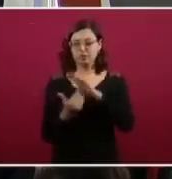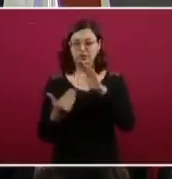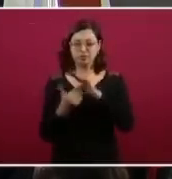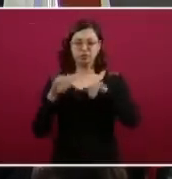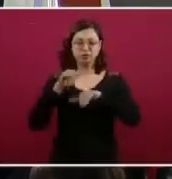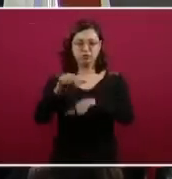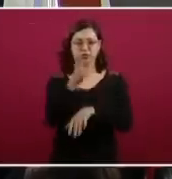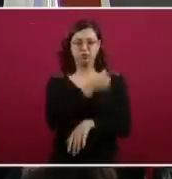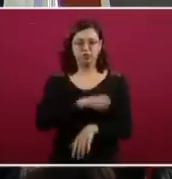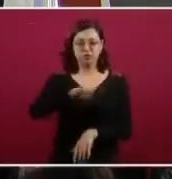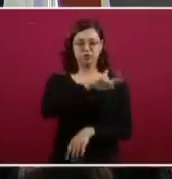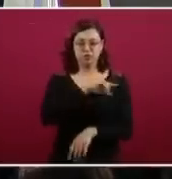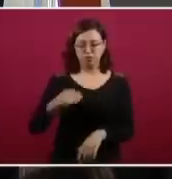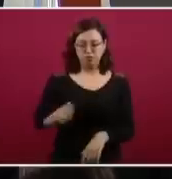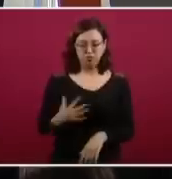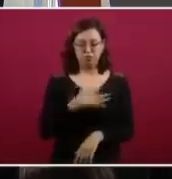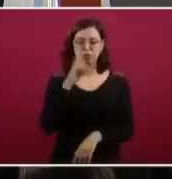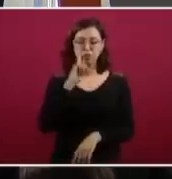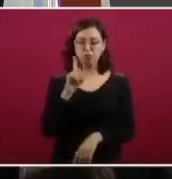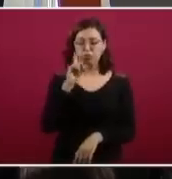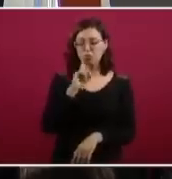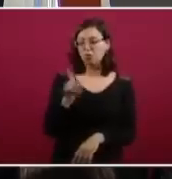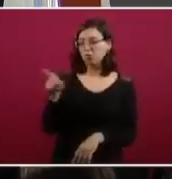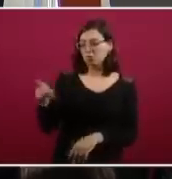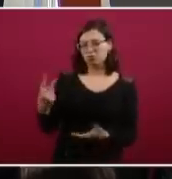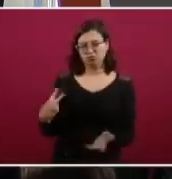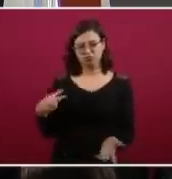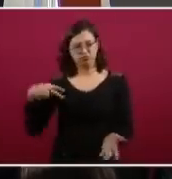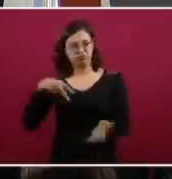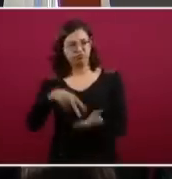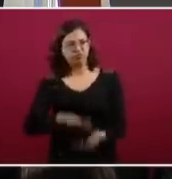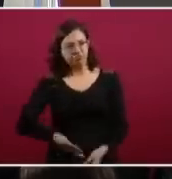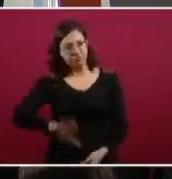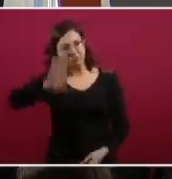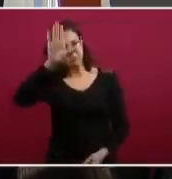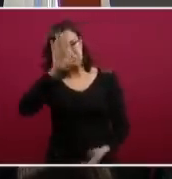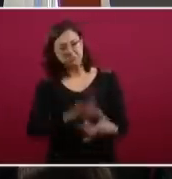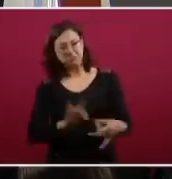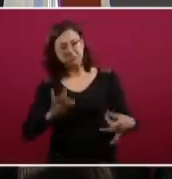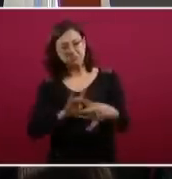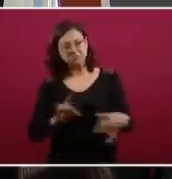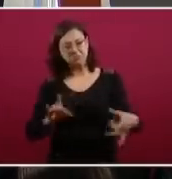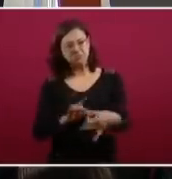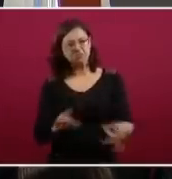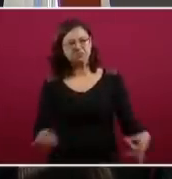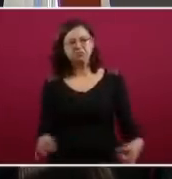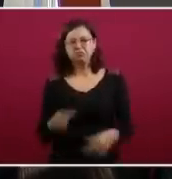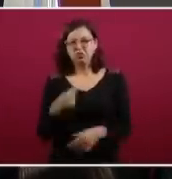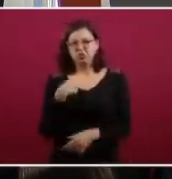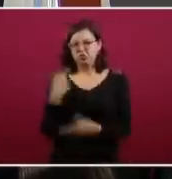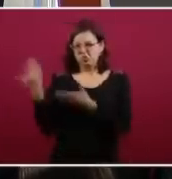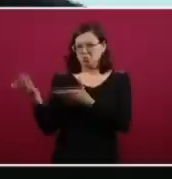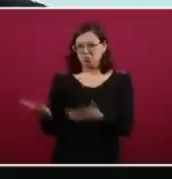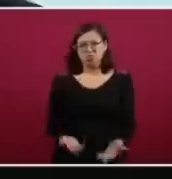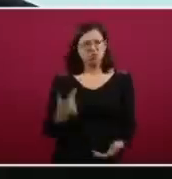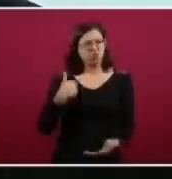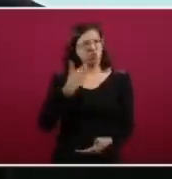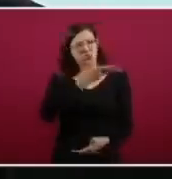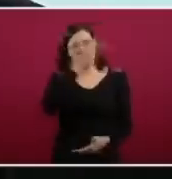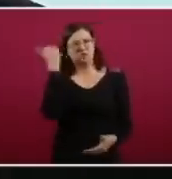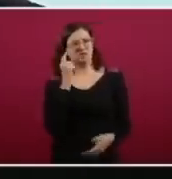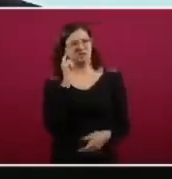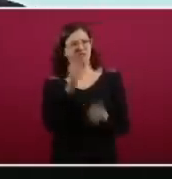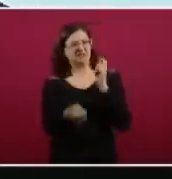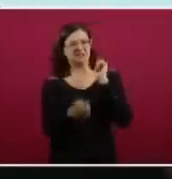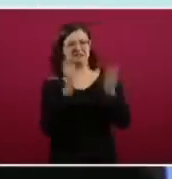y bienestar, ella decidió hablar para presentarse y comentó: yo no sabía que venía, yo no entiendo de eso